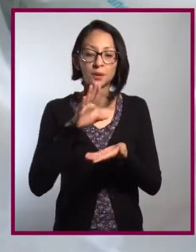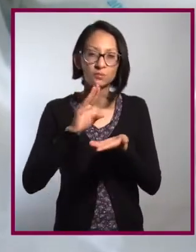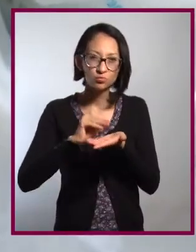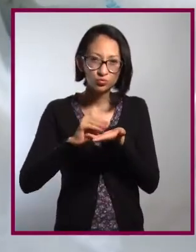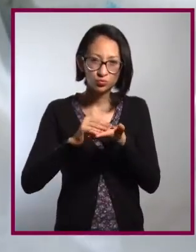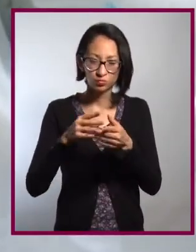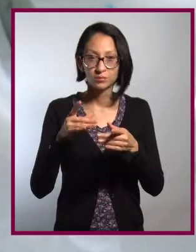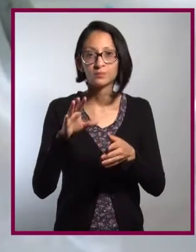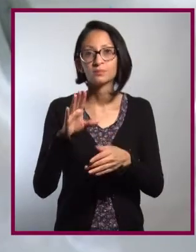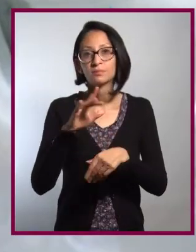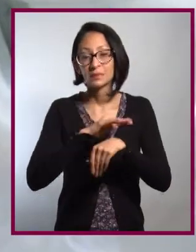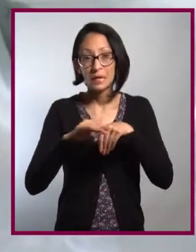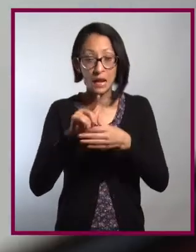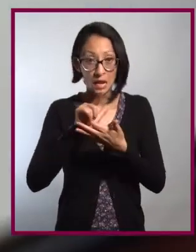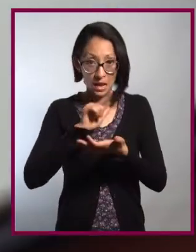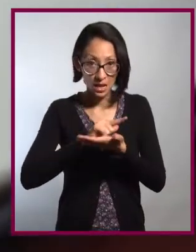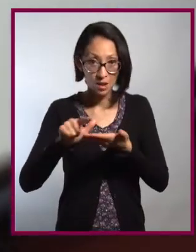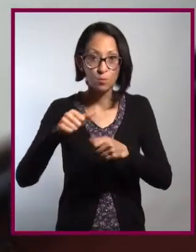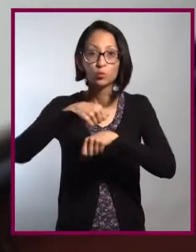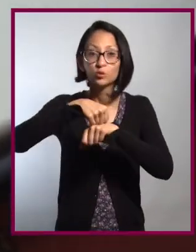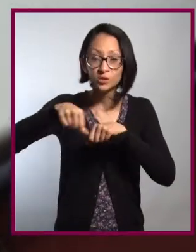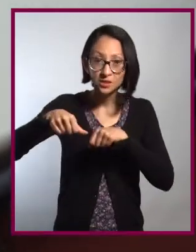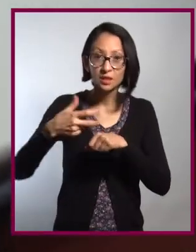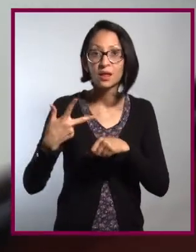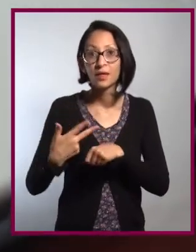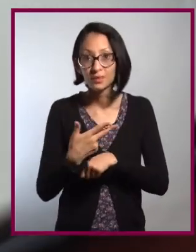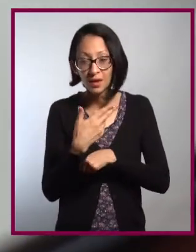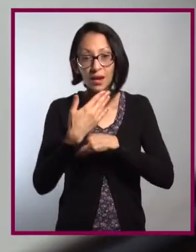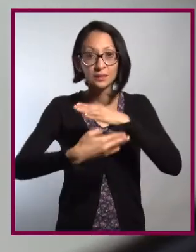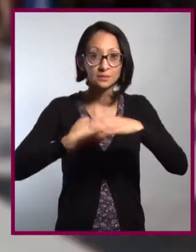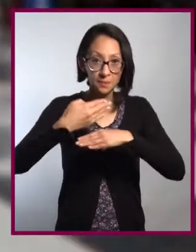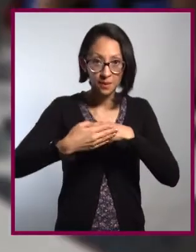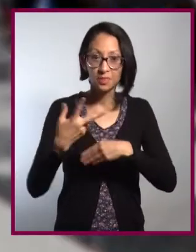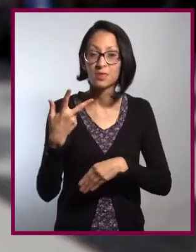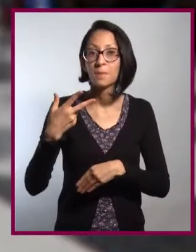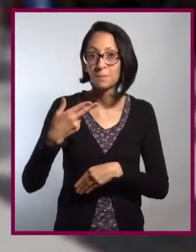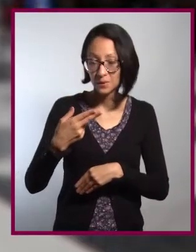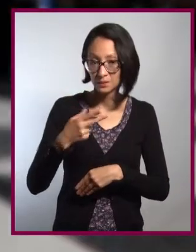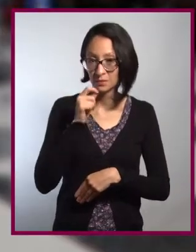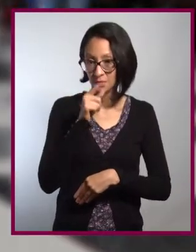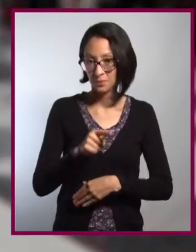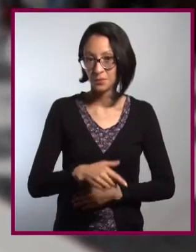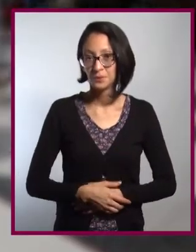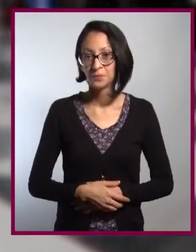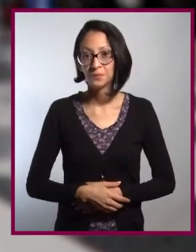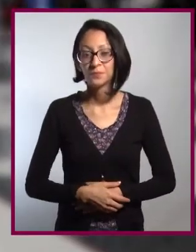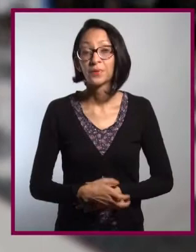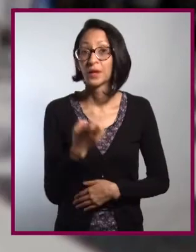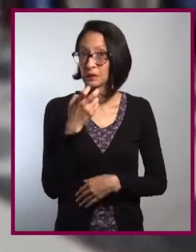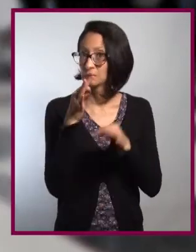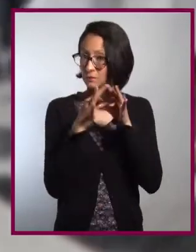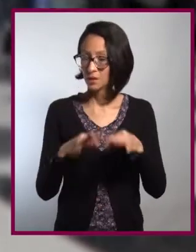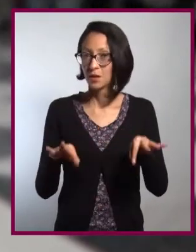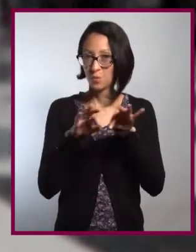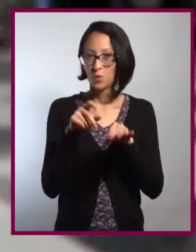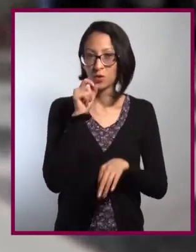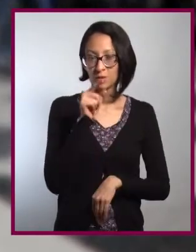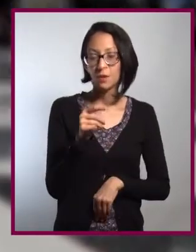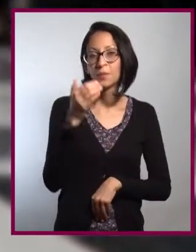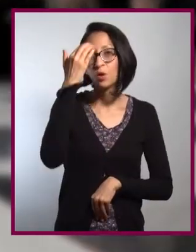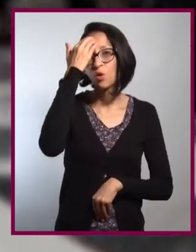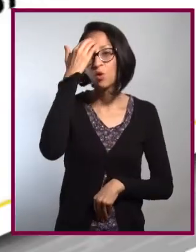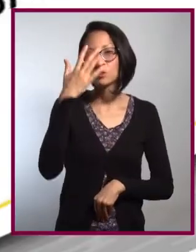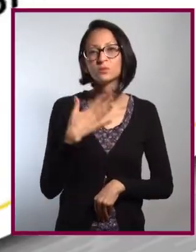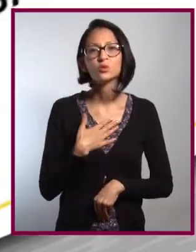adhesiva, venda, tijeras, pinzas. También es necesario conocer nuestro tipo